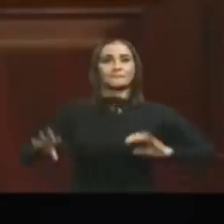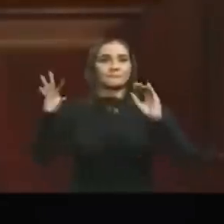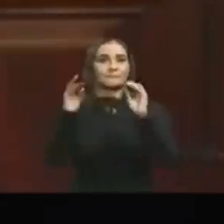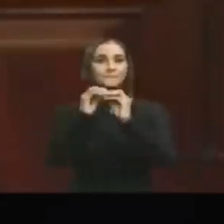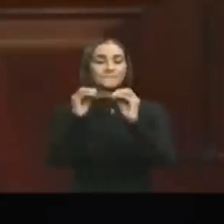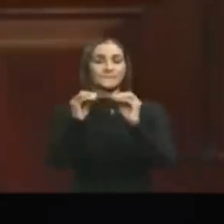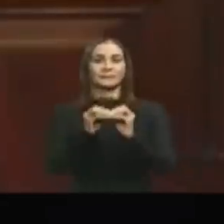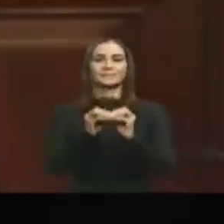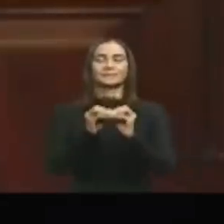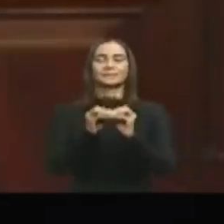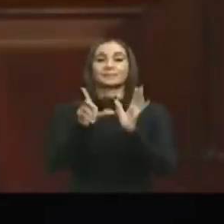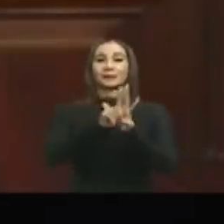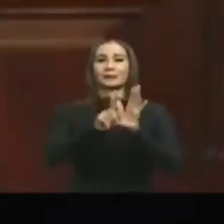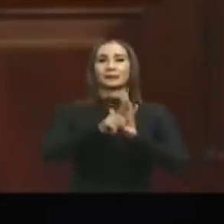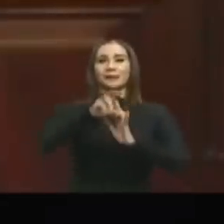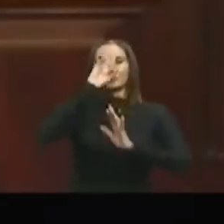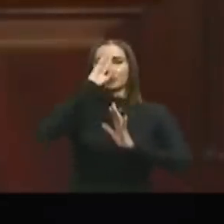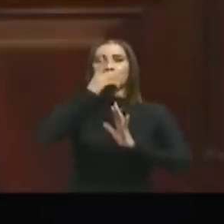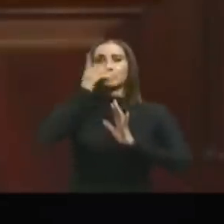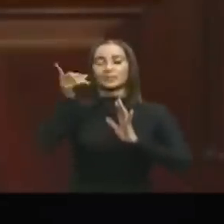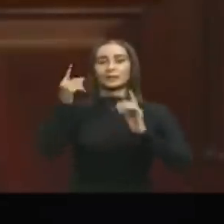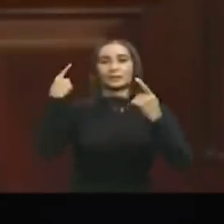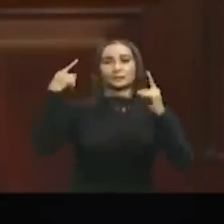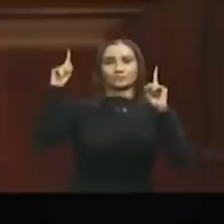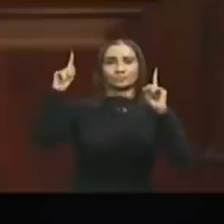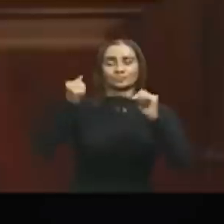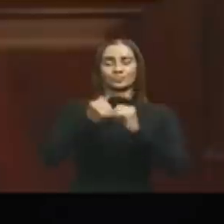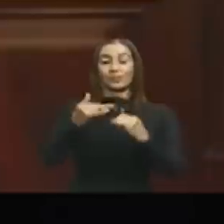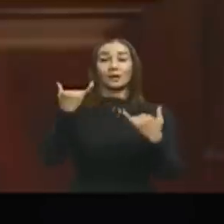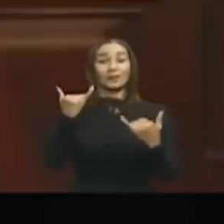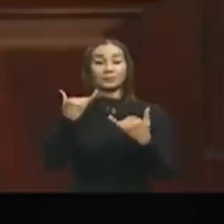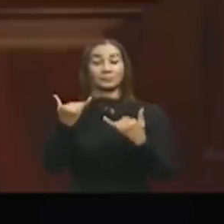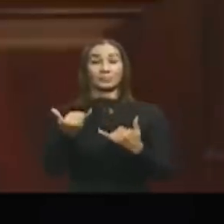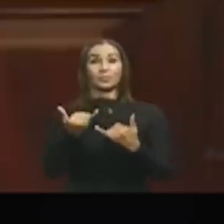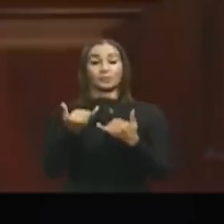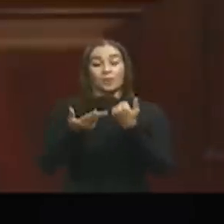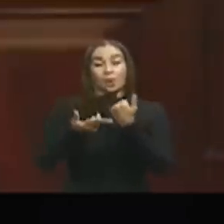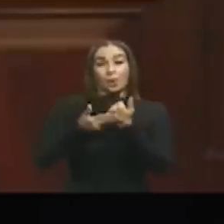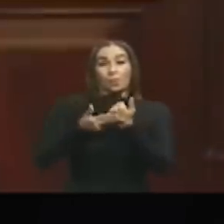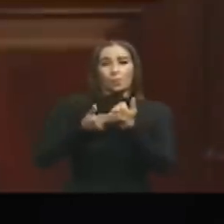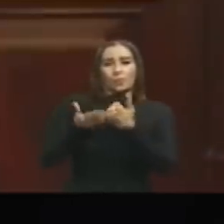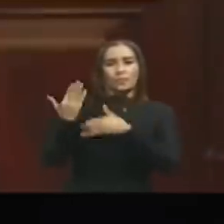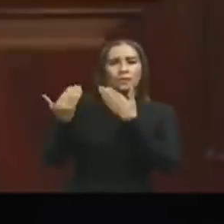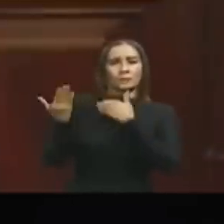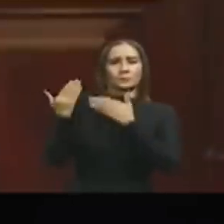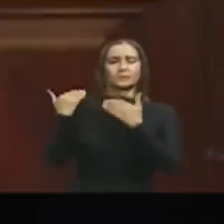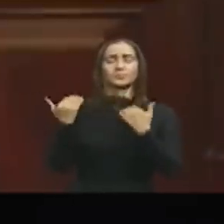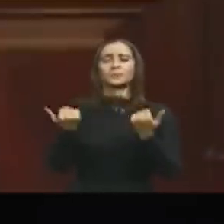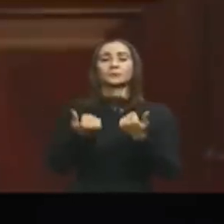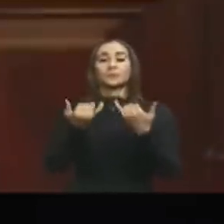nueva república que estamos construyendo. Lo que hasta ahora estaba en los bolsillos de unos pocos de manera